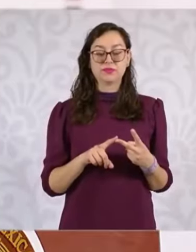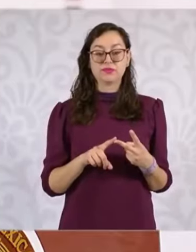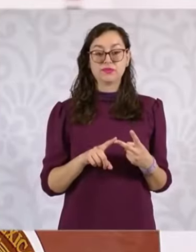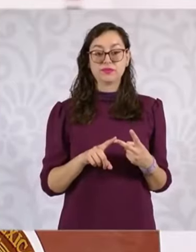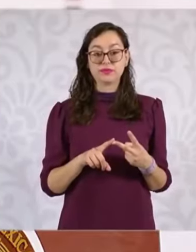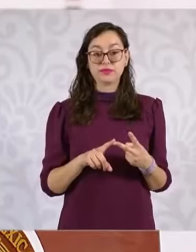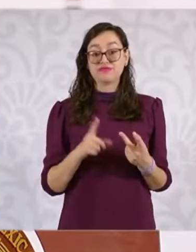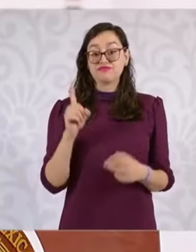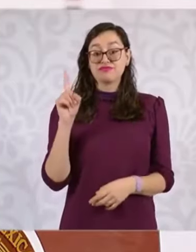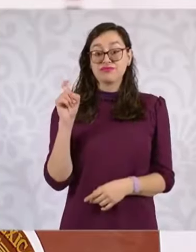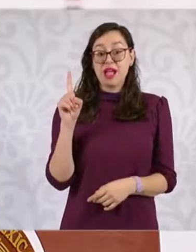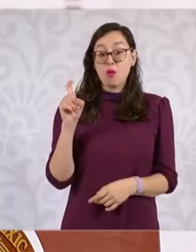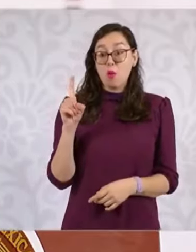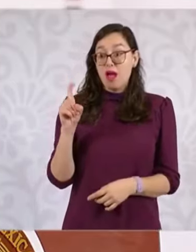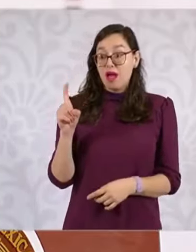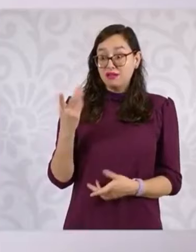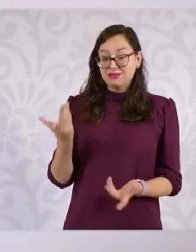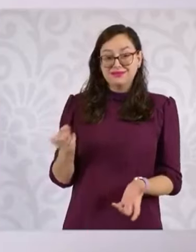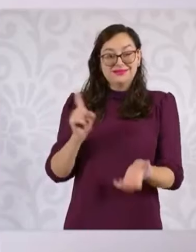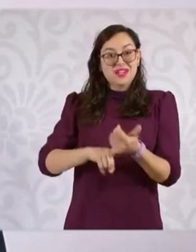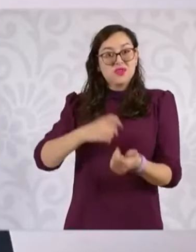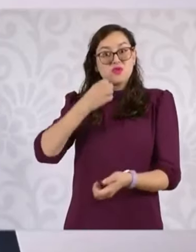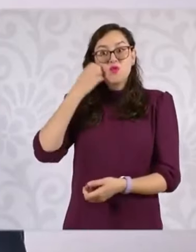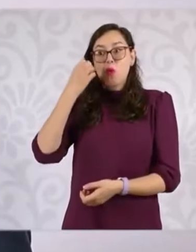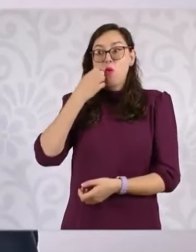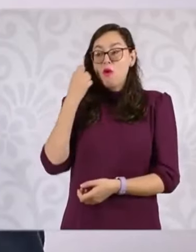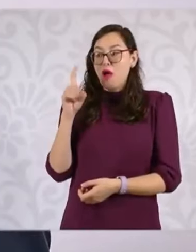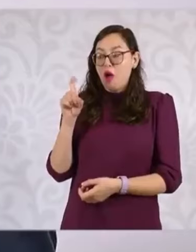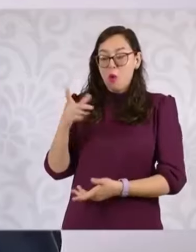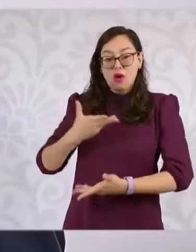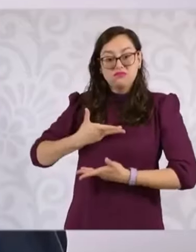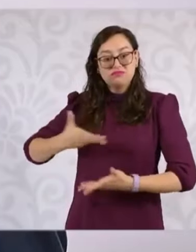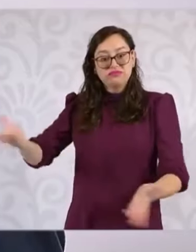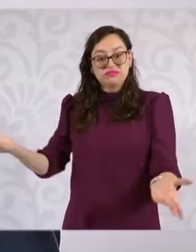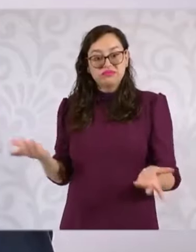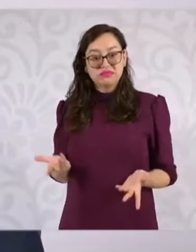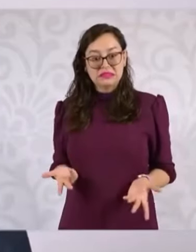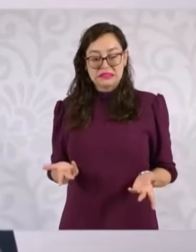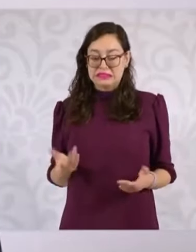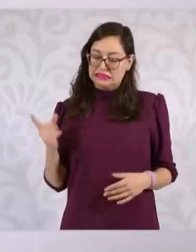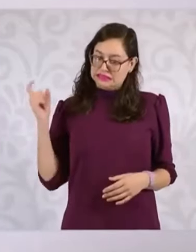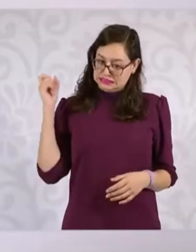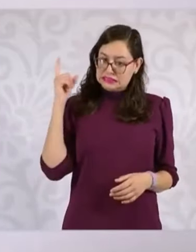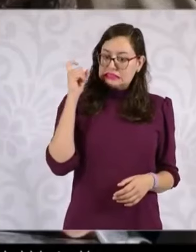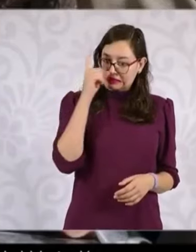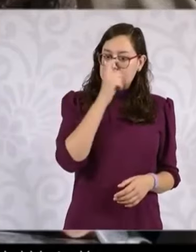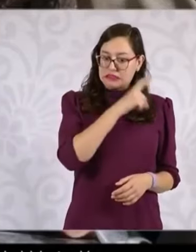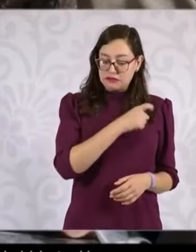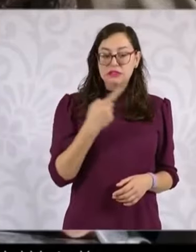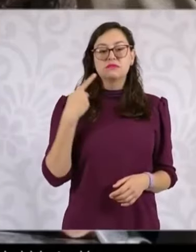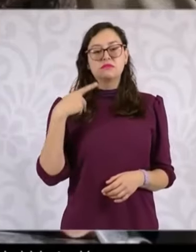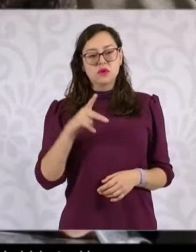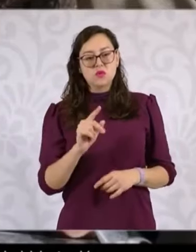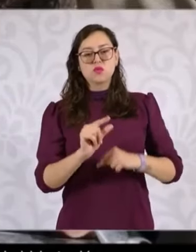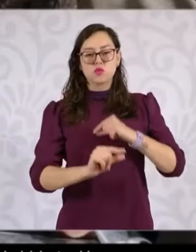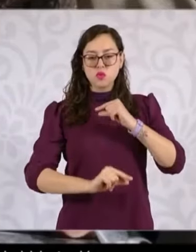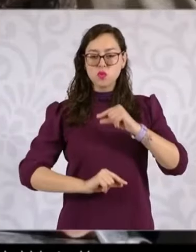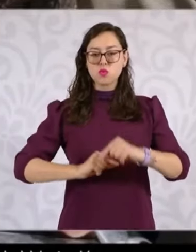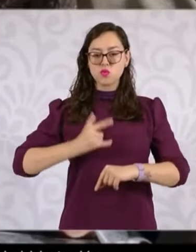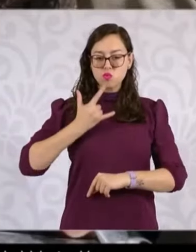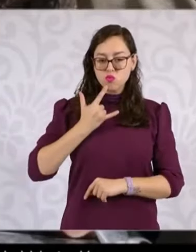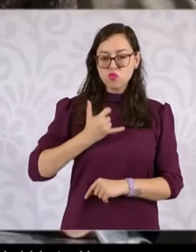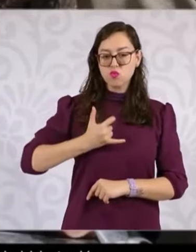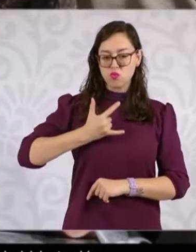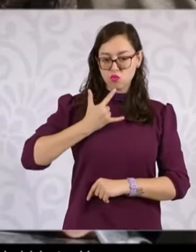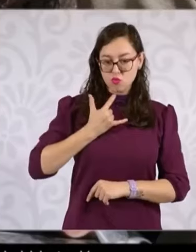escuelas? ¿Acceso a agua potable? Sabemos que es muy complicado, pero vamos a orientar a